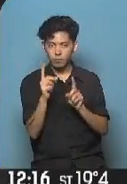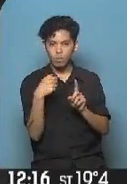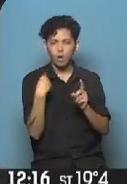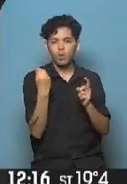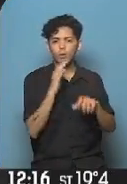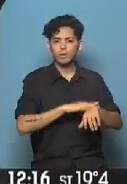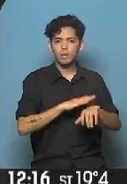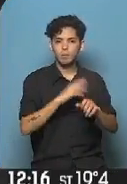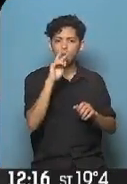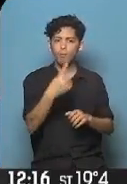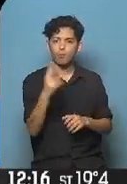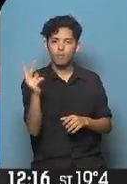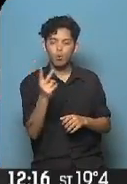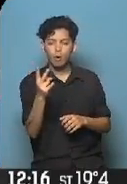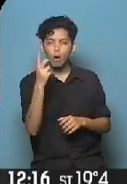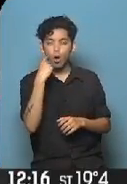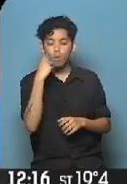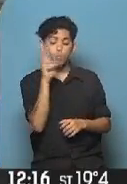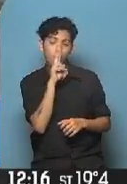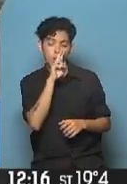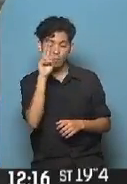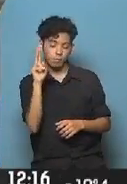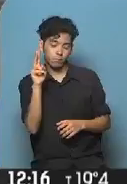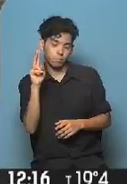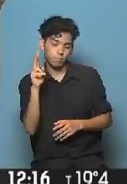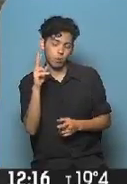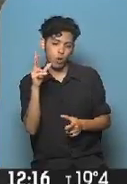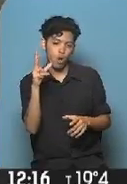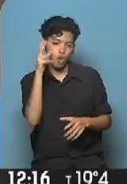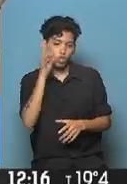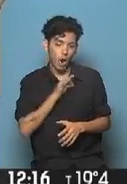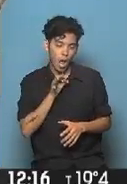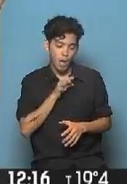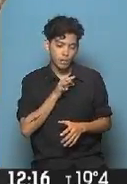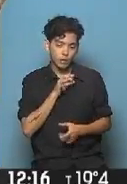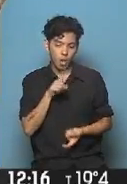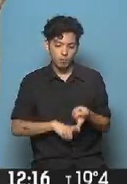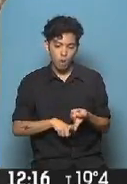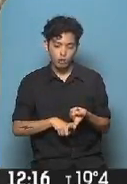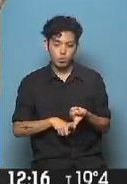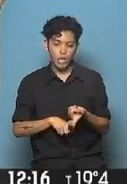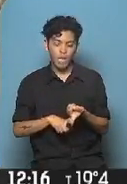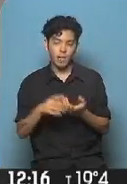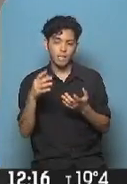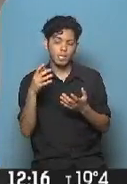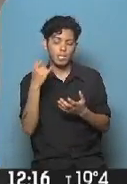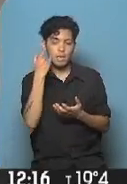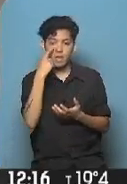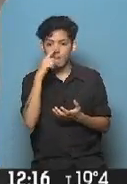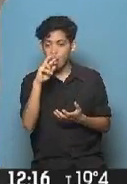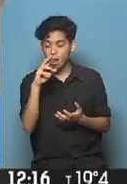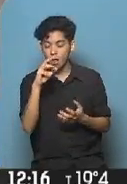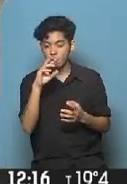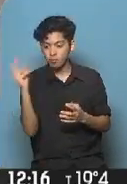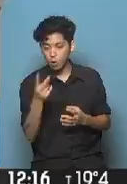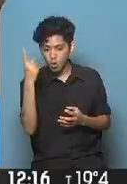tiempo de la viudez, una mujer que perdió a su compañero de 8 años, la hijita del hombre, y el vínculo que pueden o